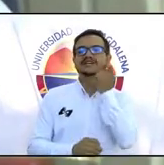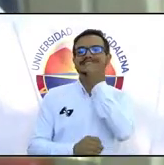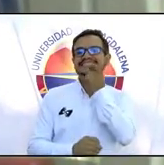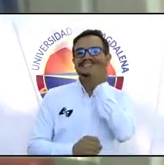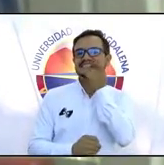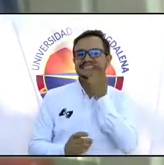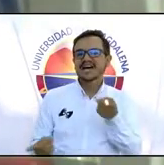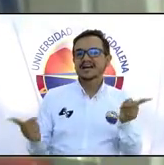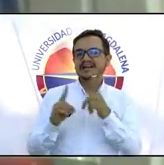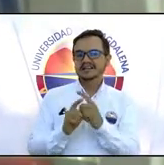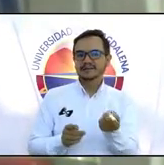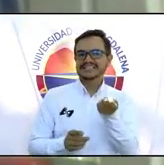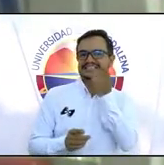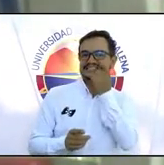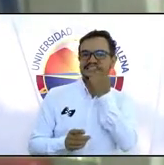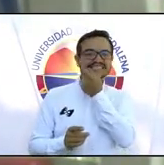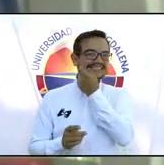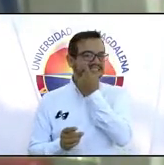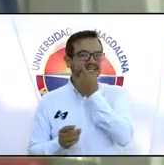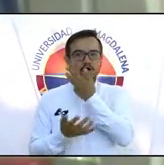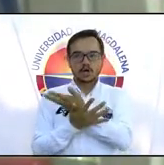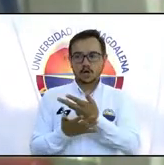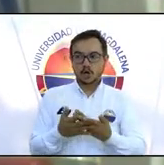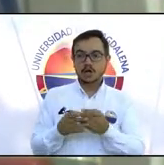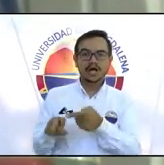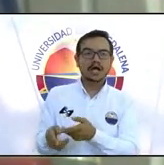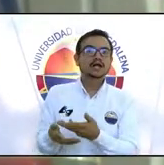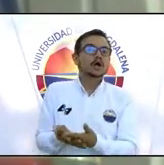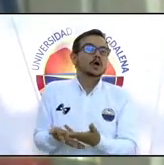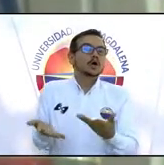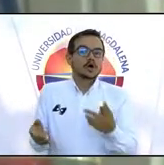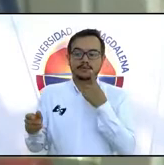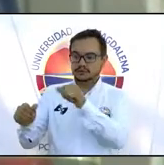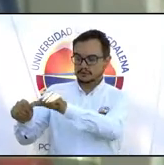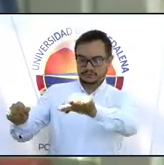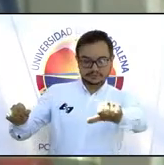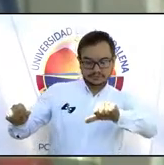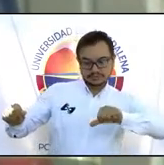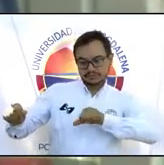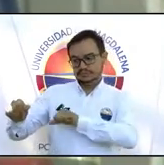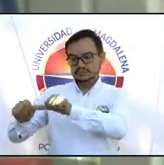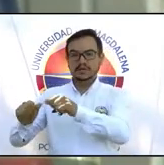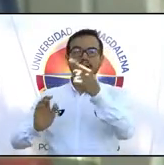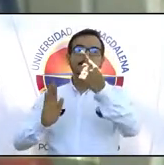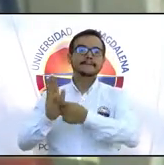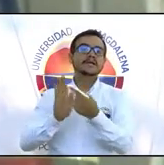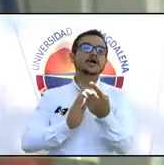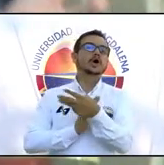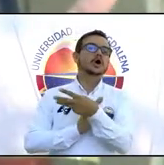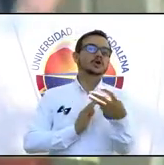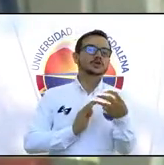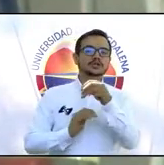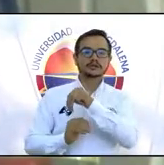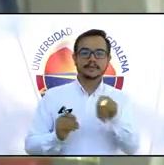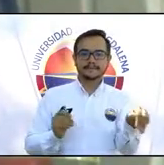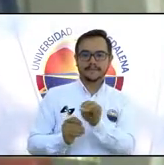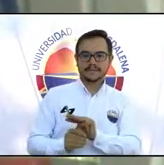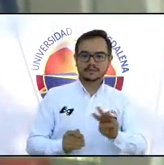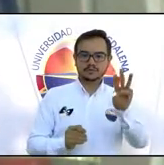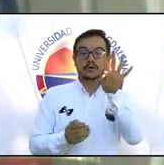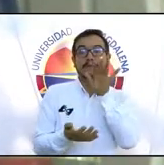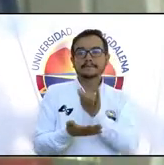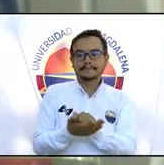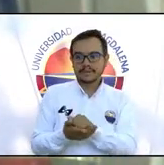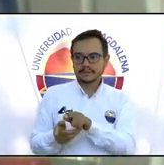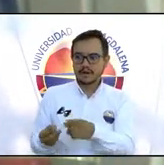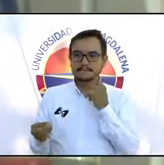segundo componente del piso. Son cerca de 1,800 metros cuadrados que tendrá la universidad en esta primera fase, básicamente para